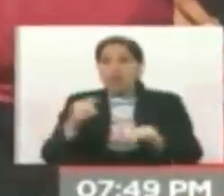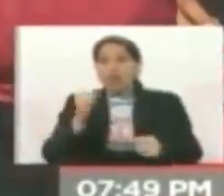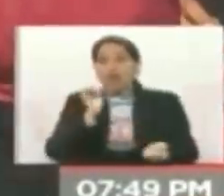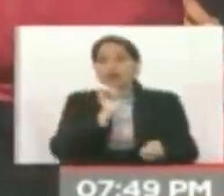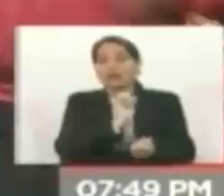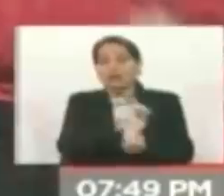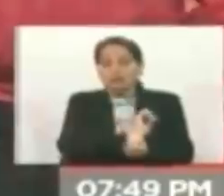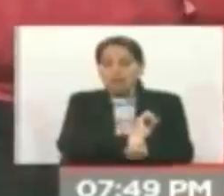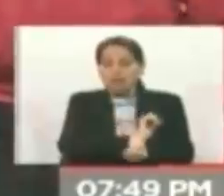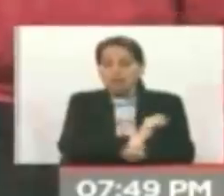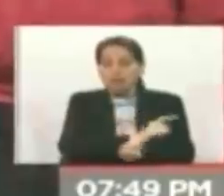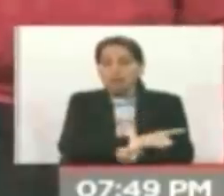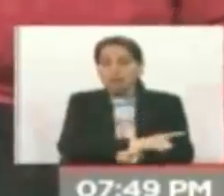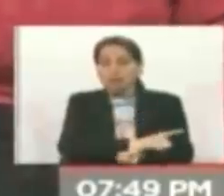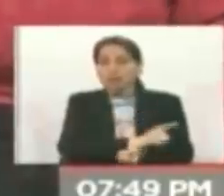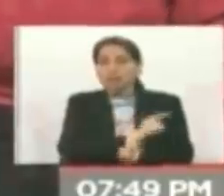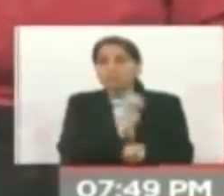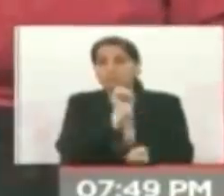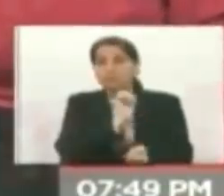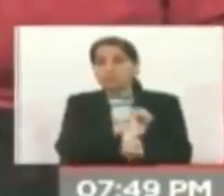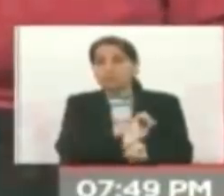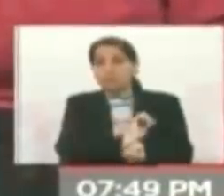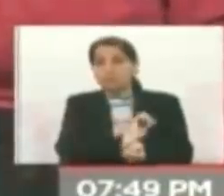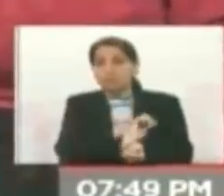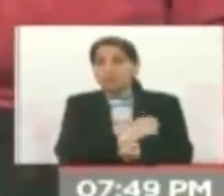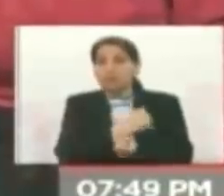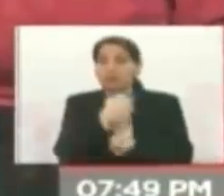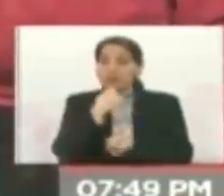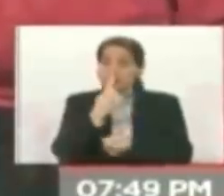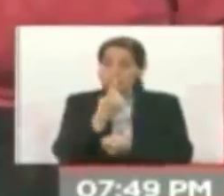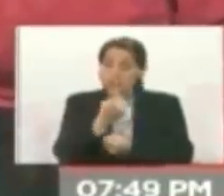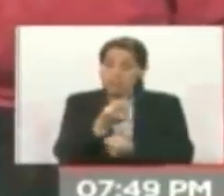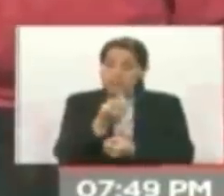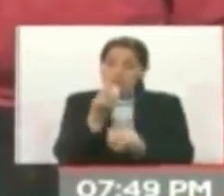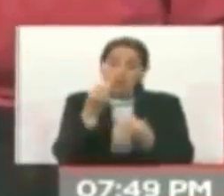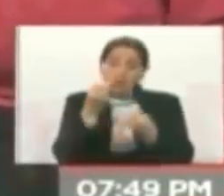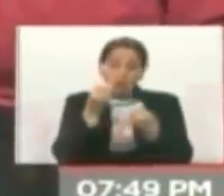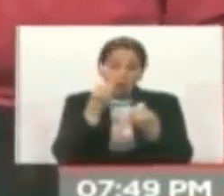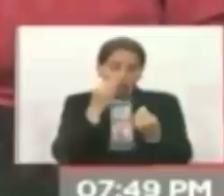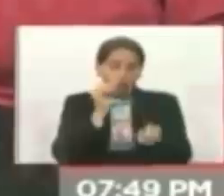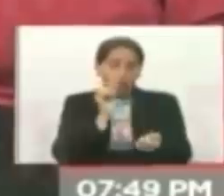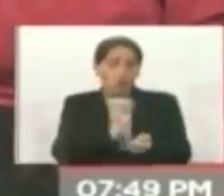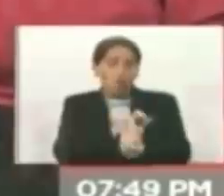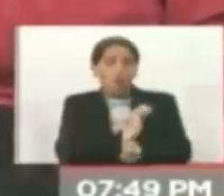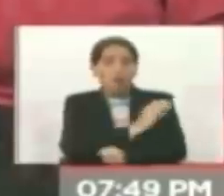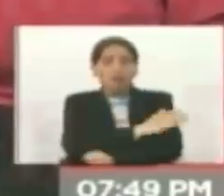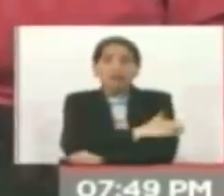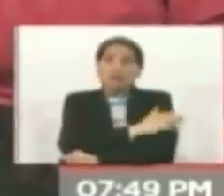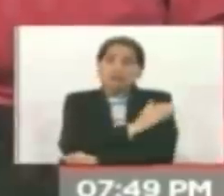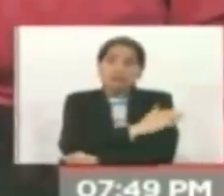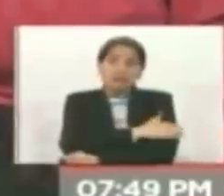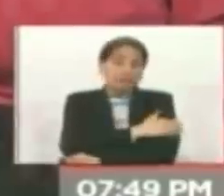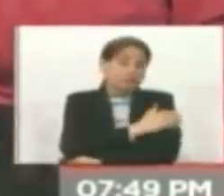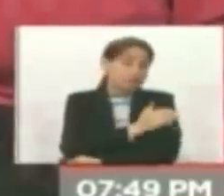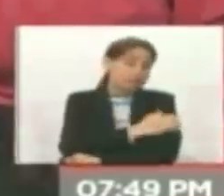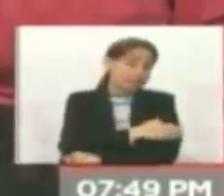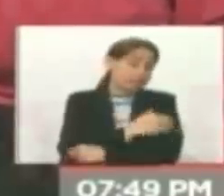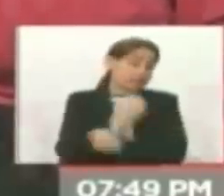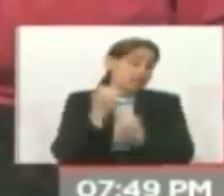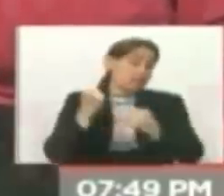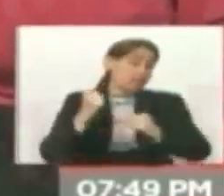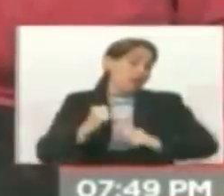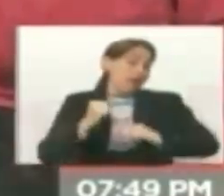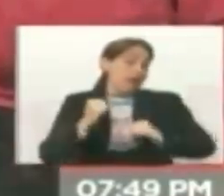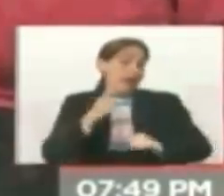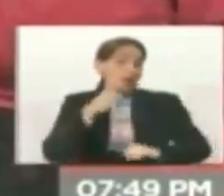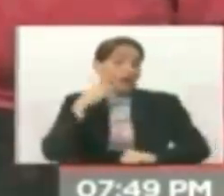Dando dijo que la empresa de seguros era para asegurar y no para conspirar. Allí está el asunto, involucrarlo en la